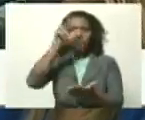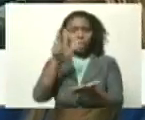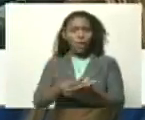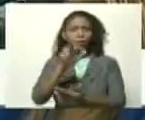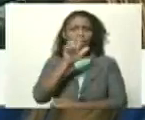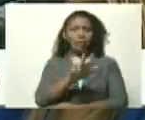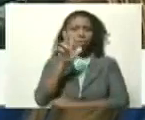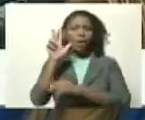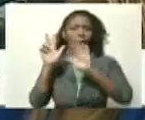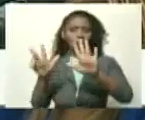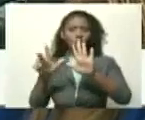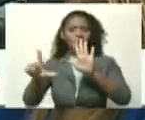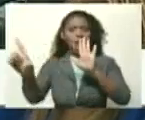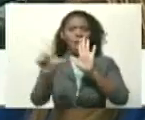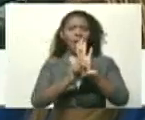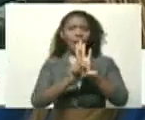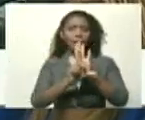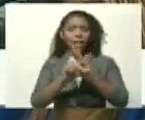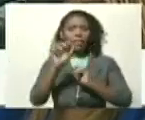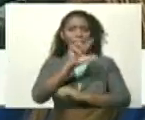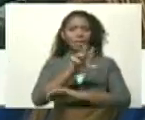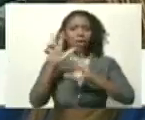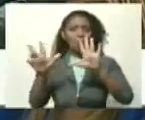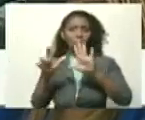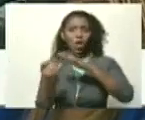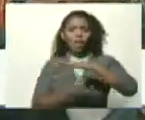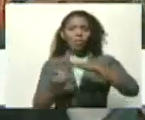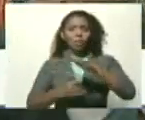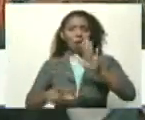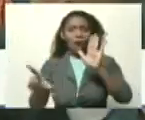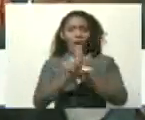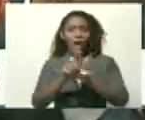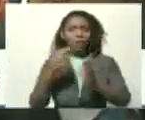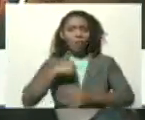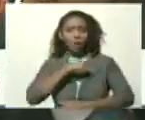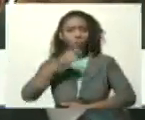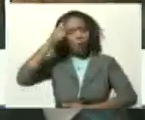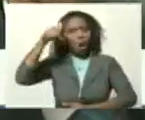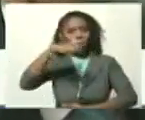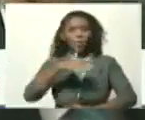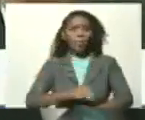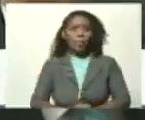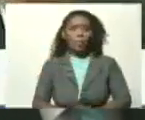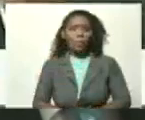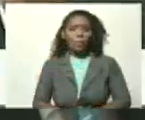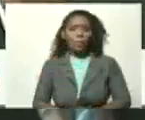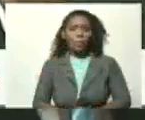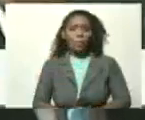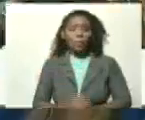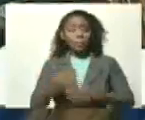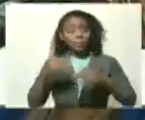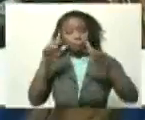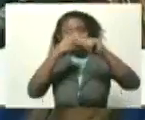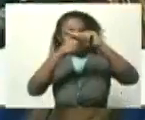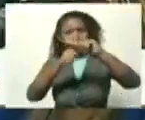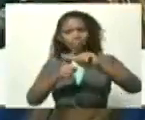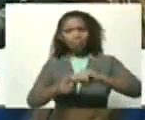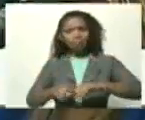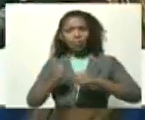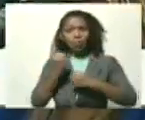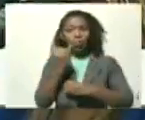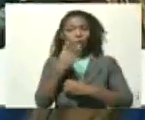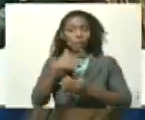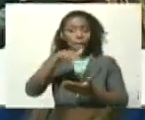38 leyes, 38 instrumentos legislativos para nuestro pueblo. Habría que sacar la cuenta de cuántas